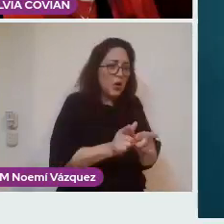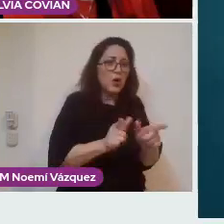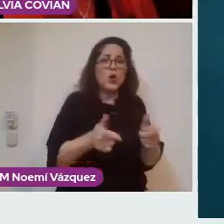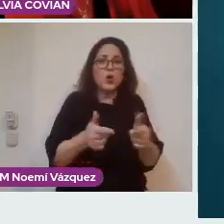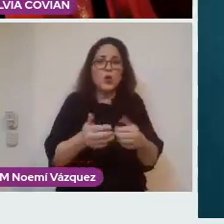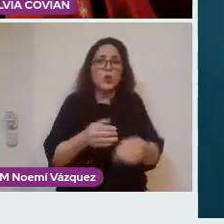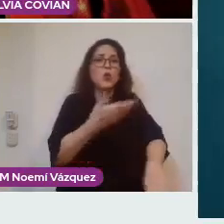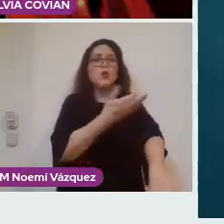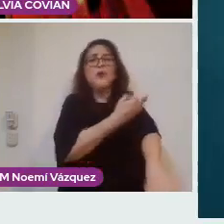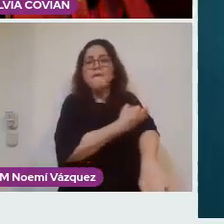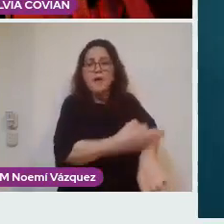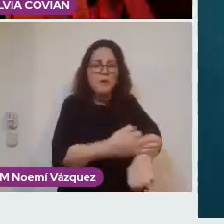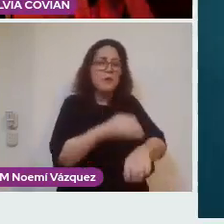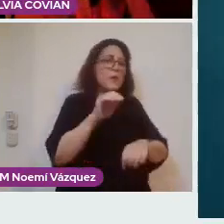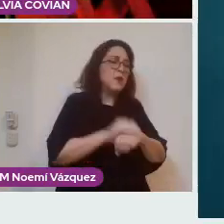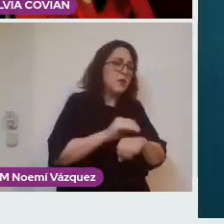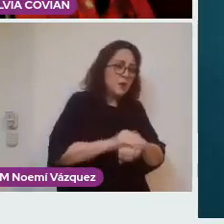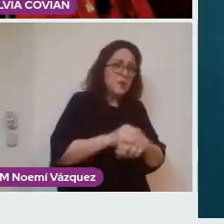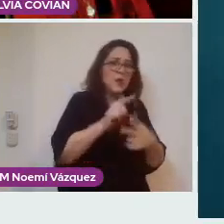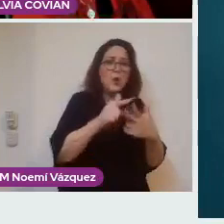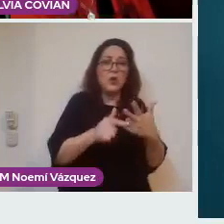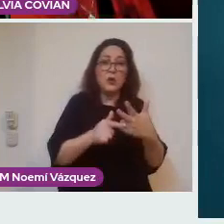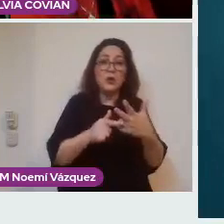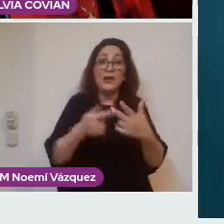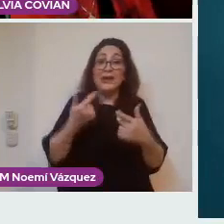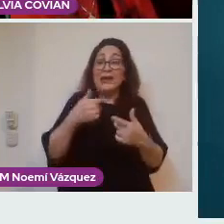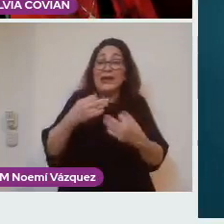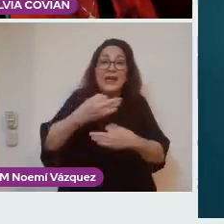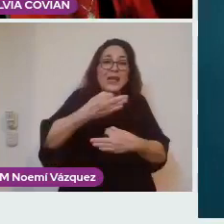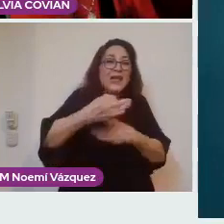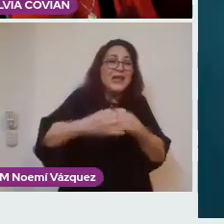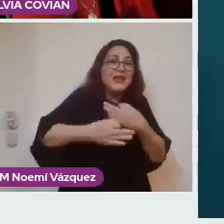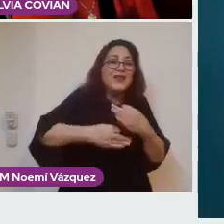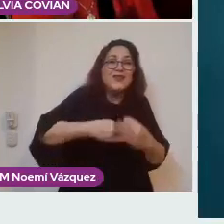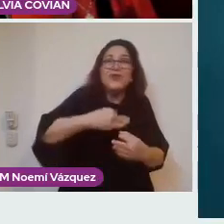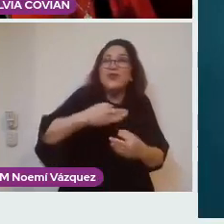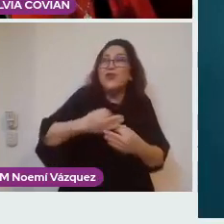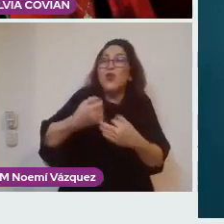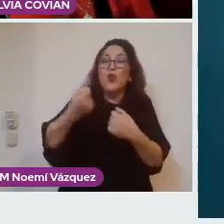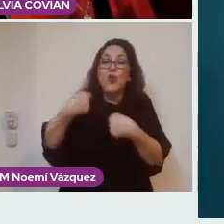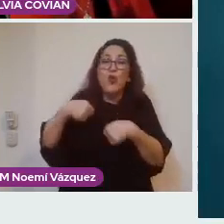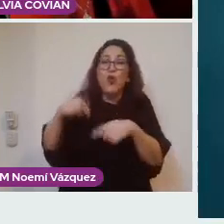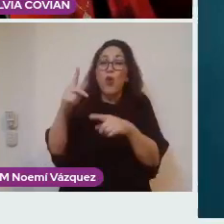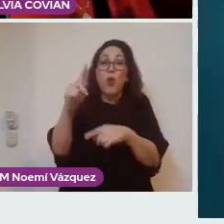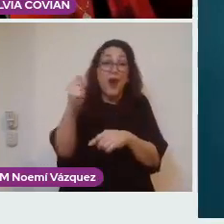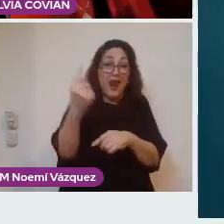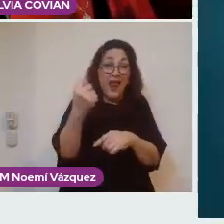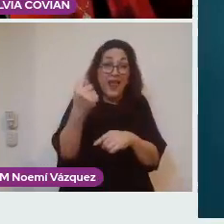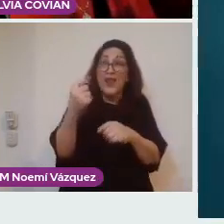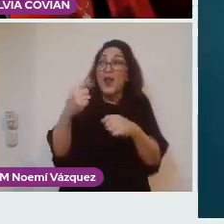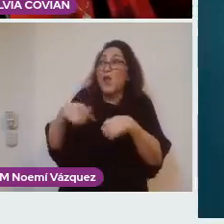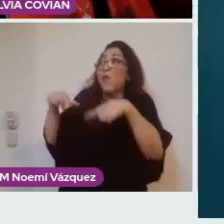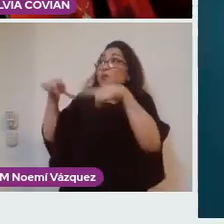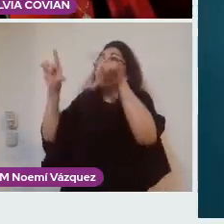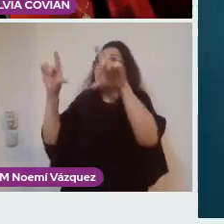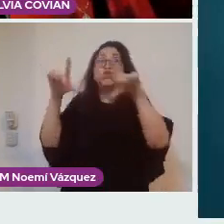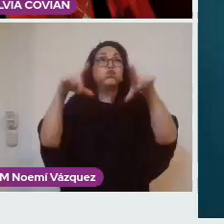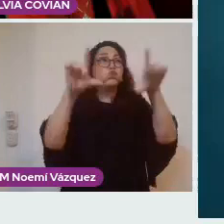con eso. Nos genera culpas, vergüenzas, angustia, etcétera, y eso nos va minando.